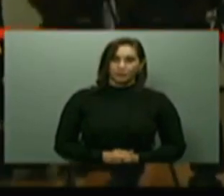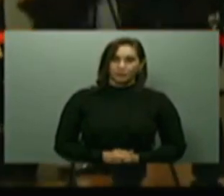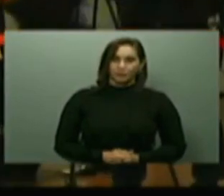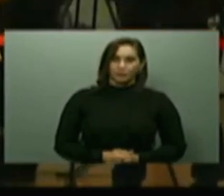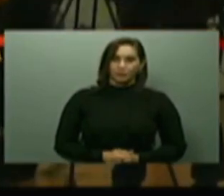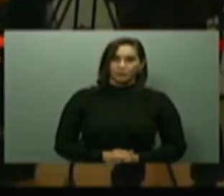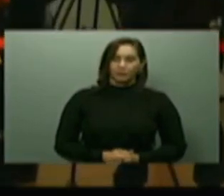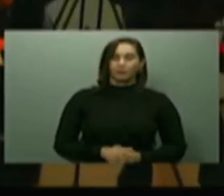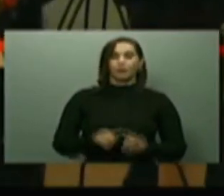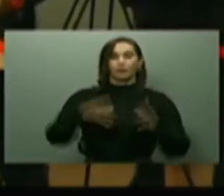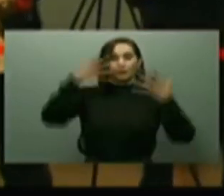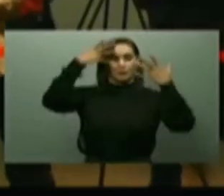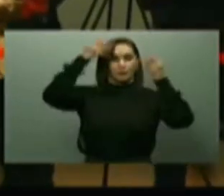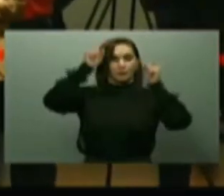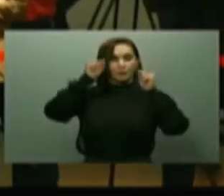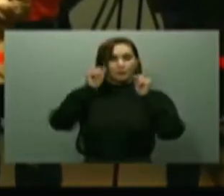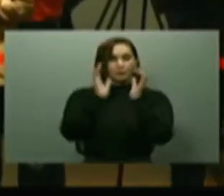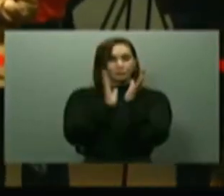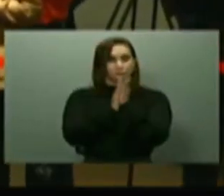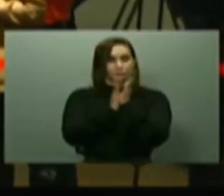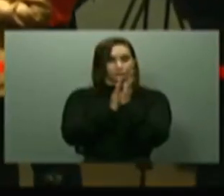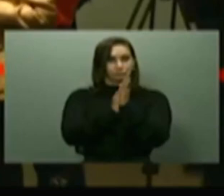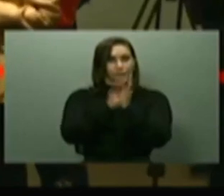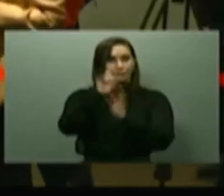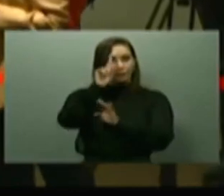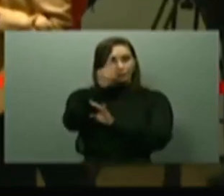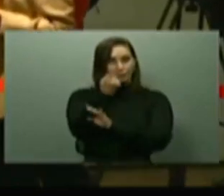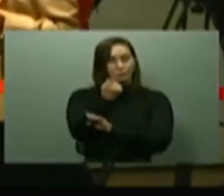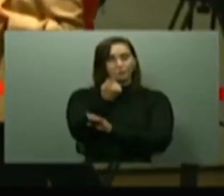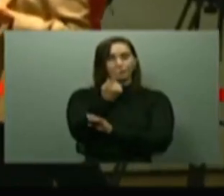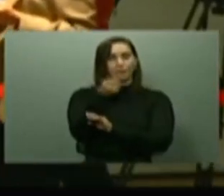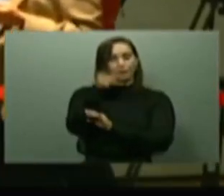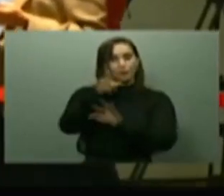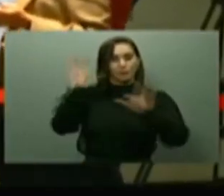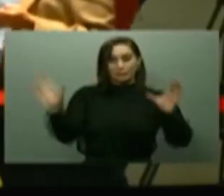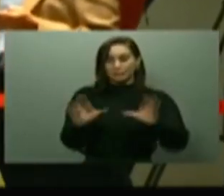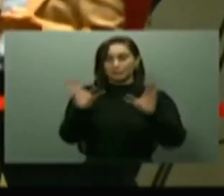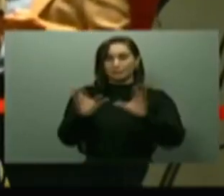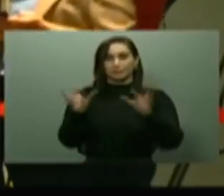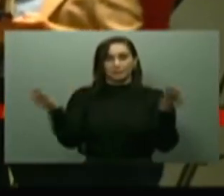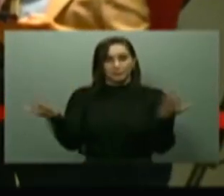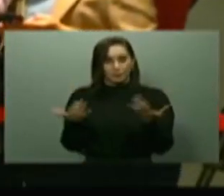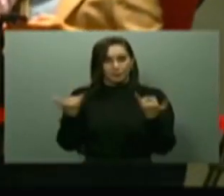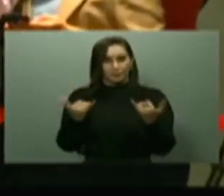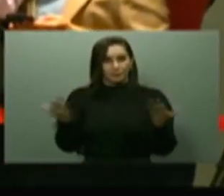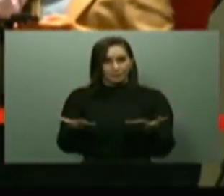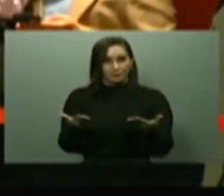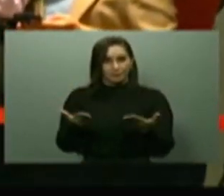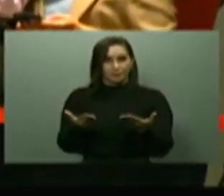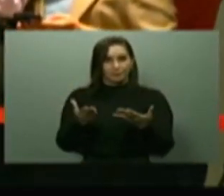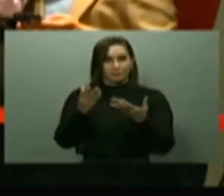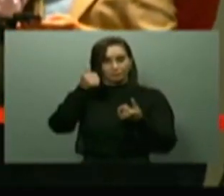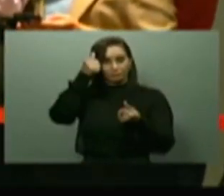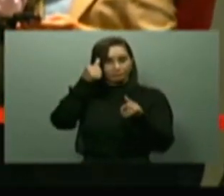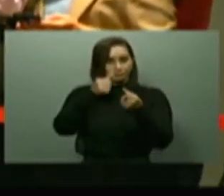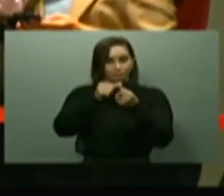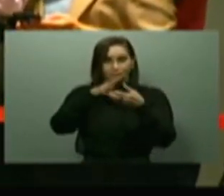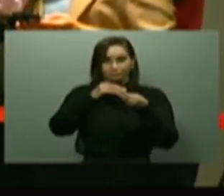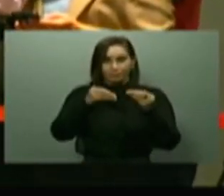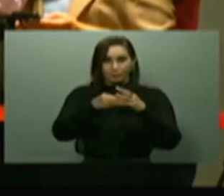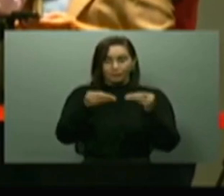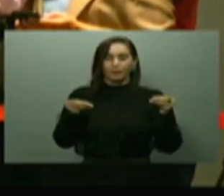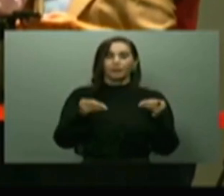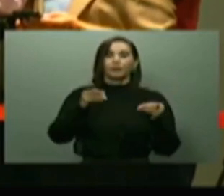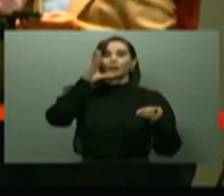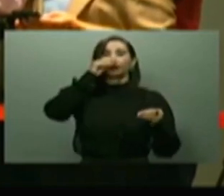presente. Nos felicitamos primeramente por esta gran actividad que se ha realizado hoy históricamente. Señor